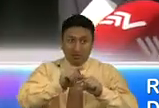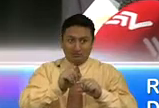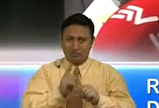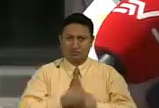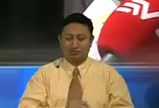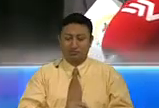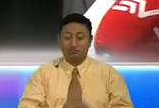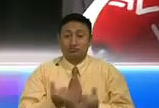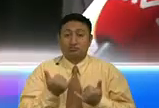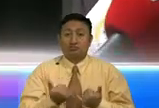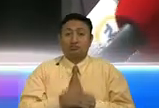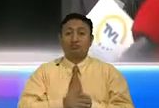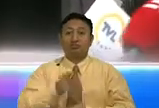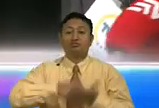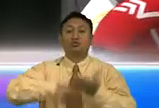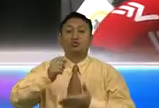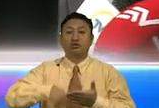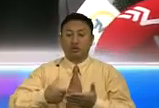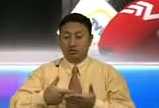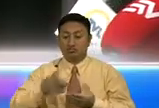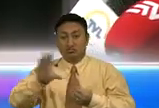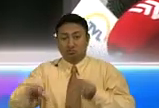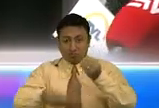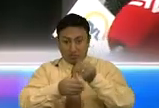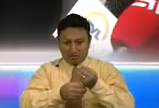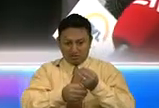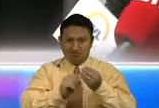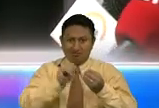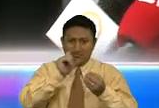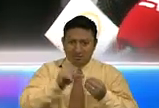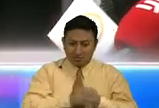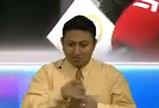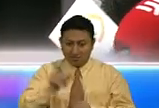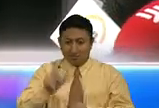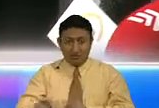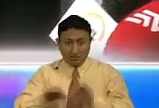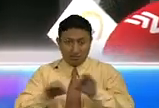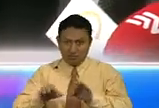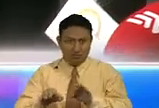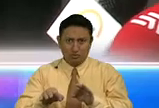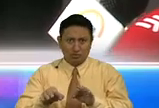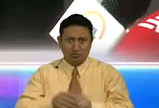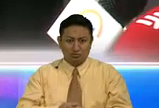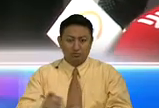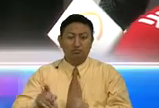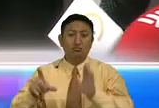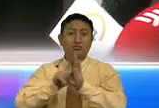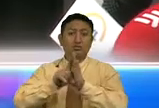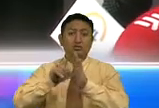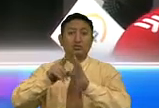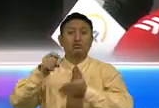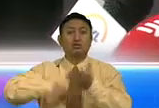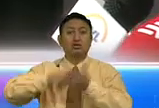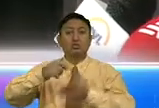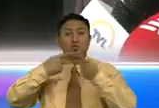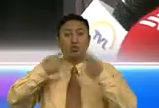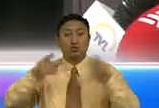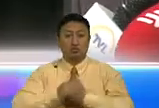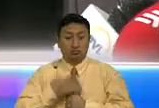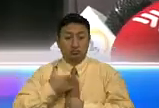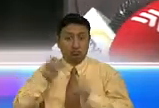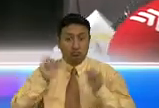contrato complementario se lo asimila como sobreprecio. Eso no se le aclara a la ciudadanía. La ley de contratación pública faculta la posibilidad de